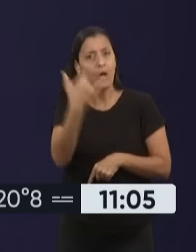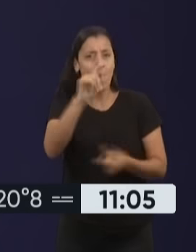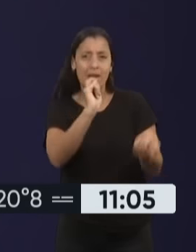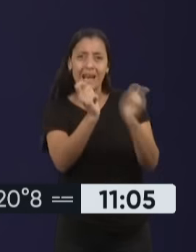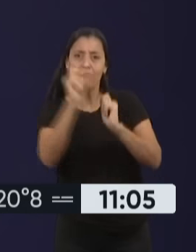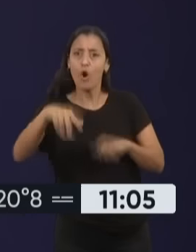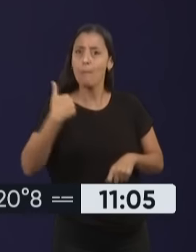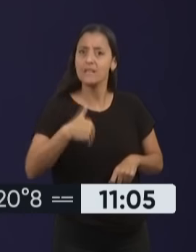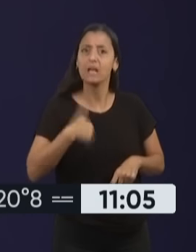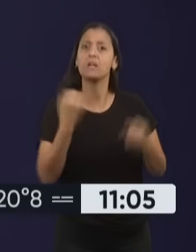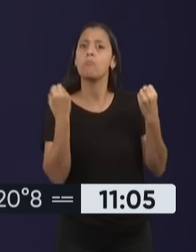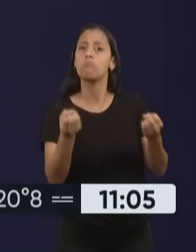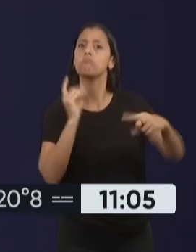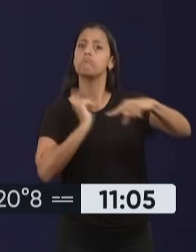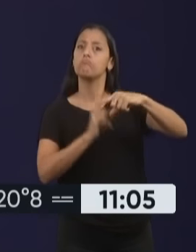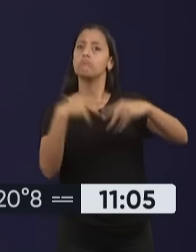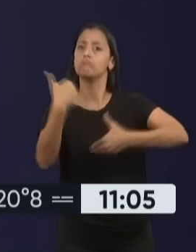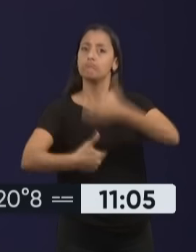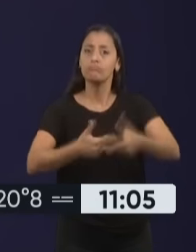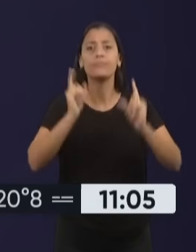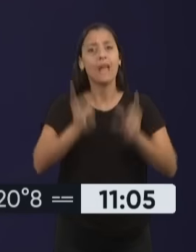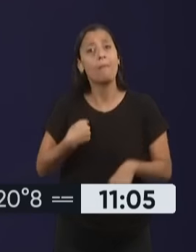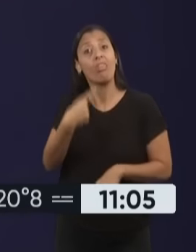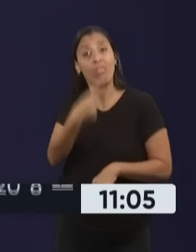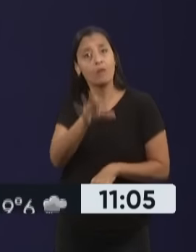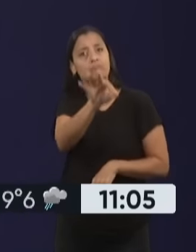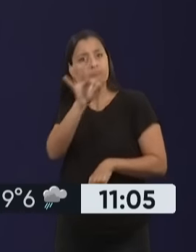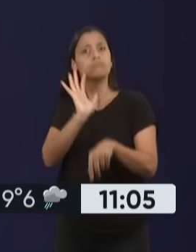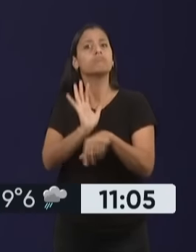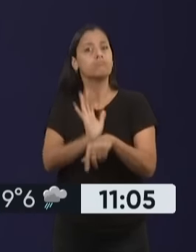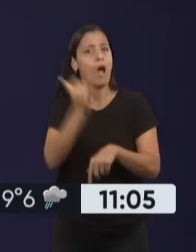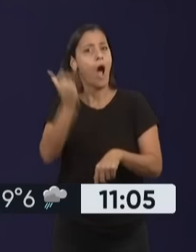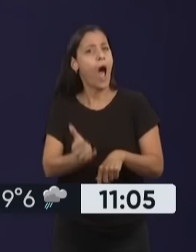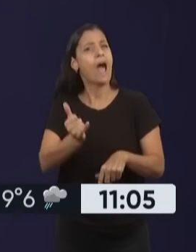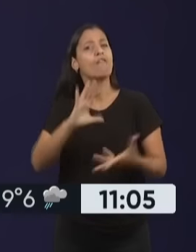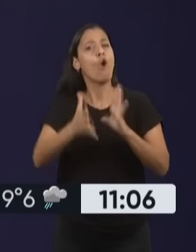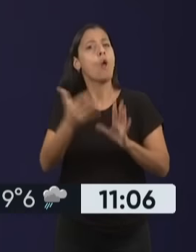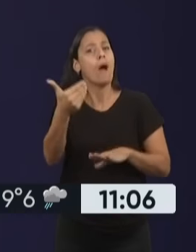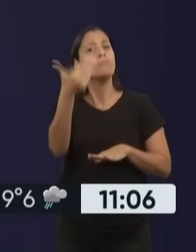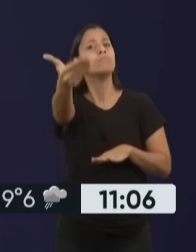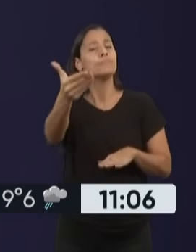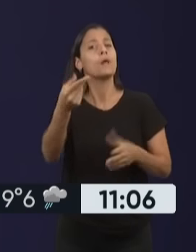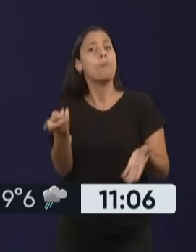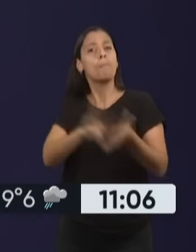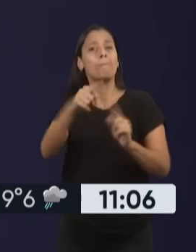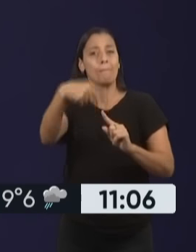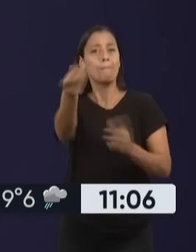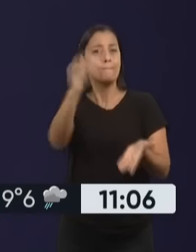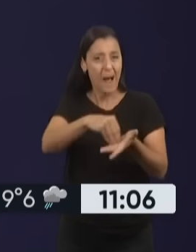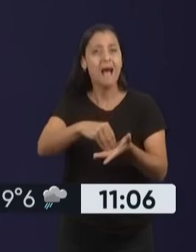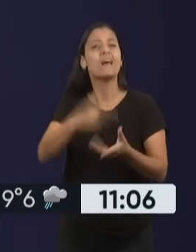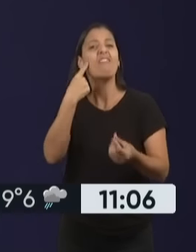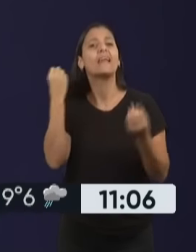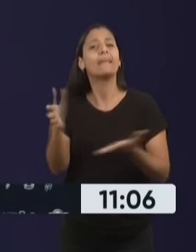adelante la Argentina y el excelente prospecto para la siguiente revisión del